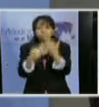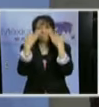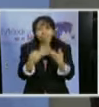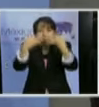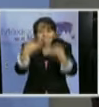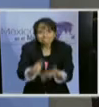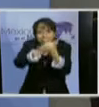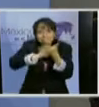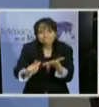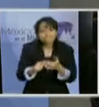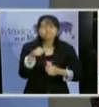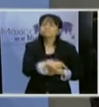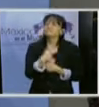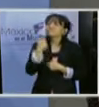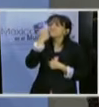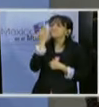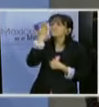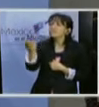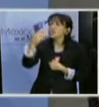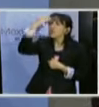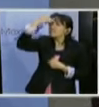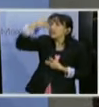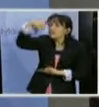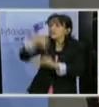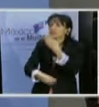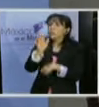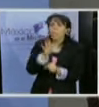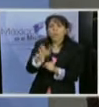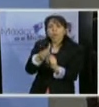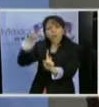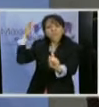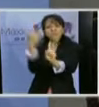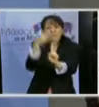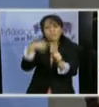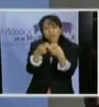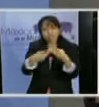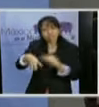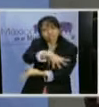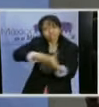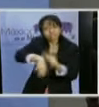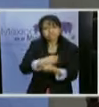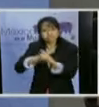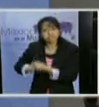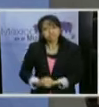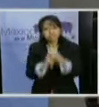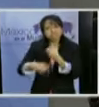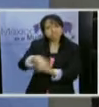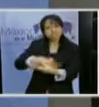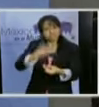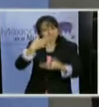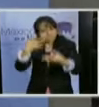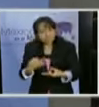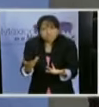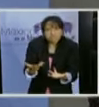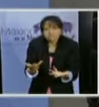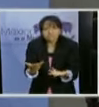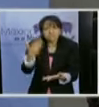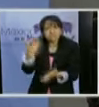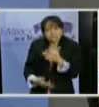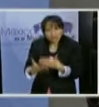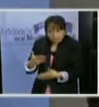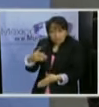de desarrollo sustentable. Queremos saber qué es lo que hacen para poder mejorar y reportar eso, porque si no, no